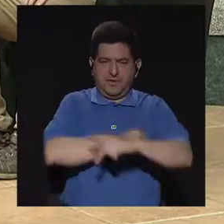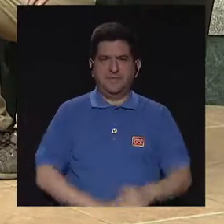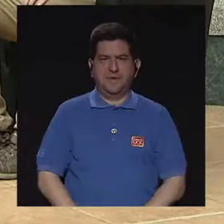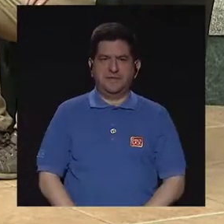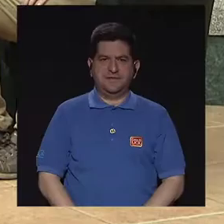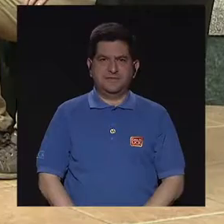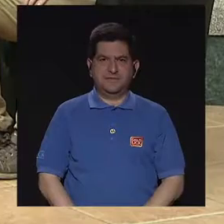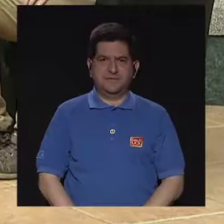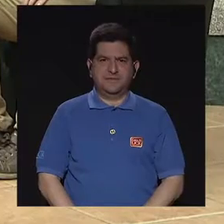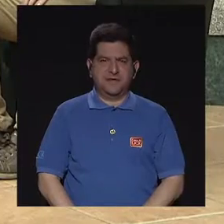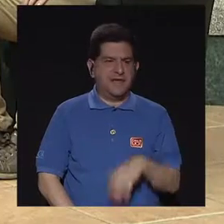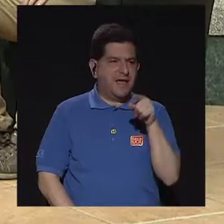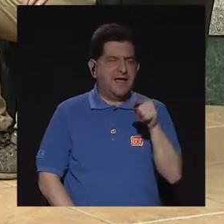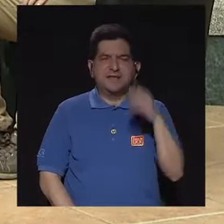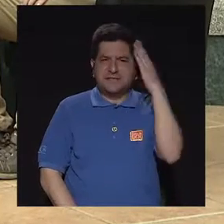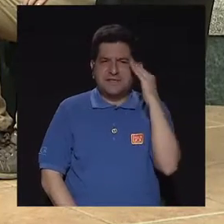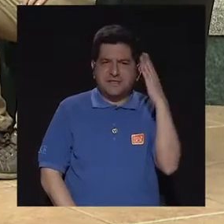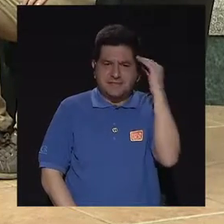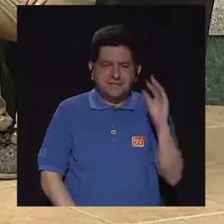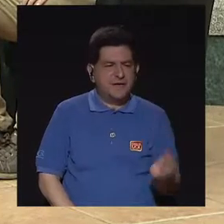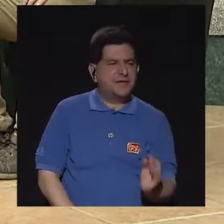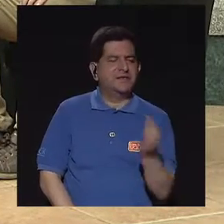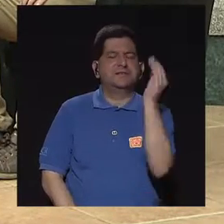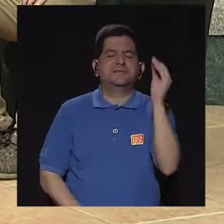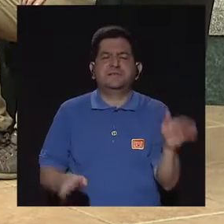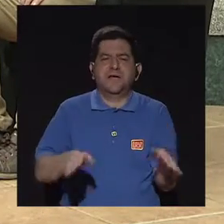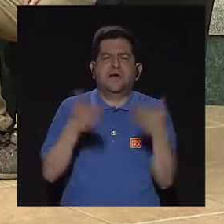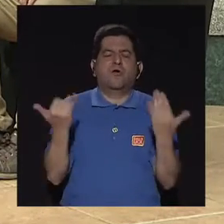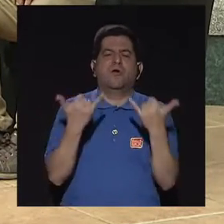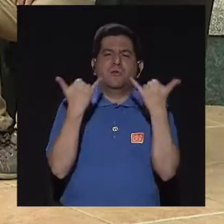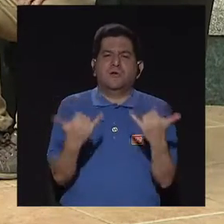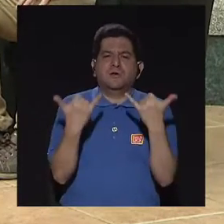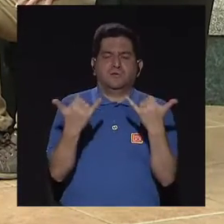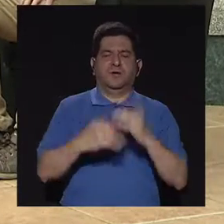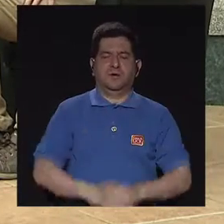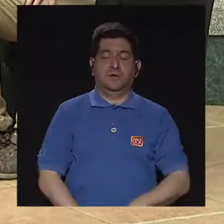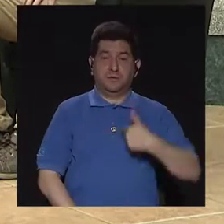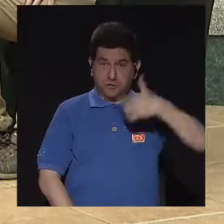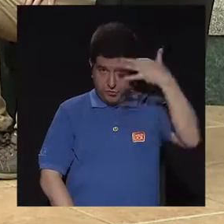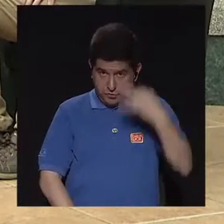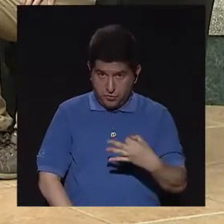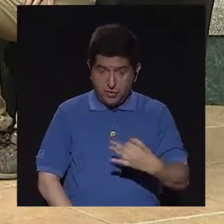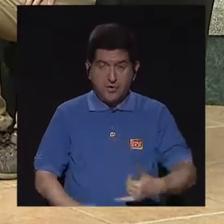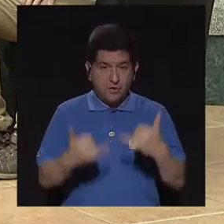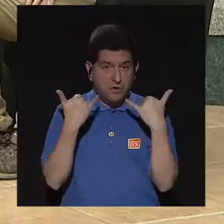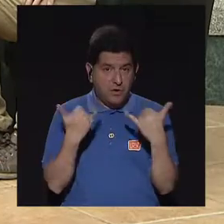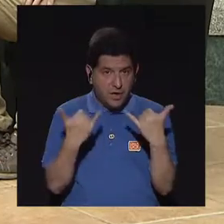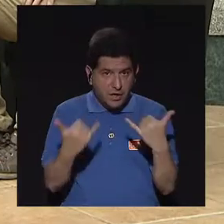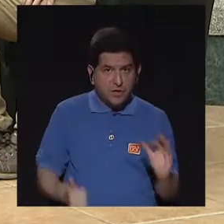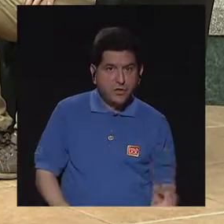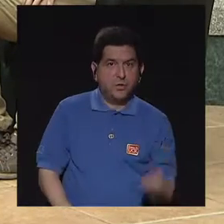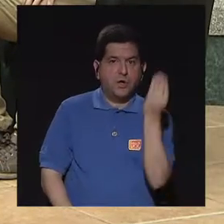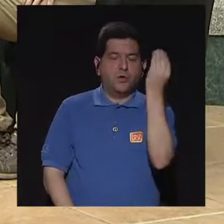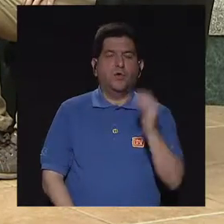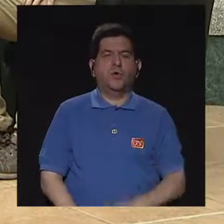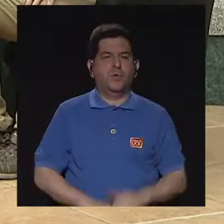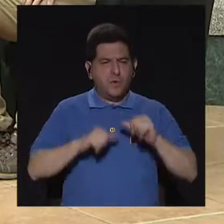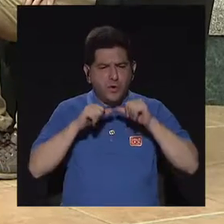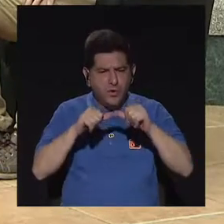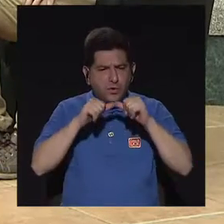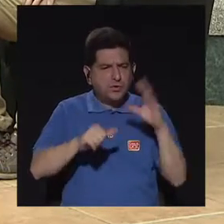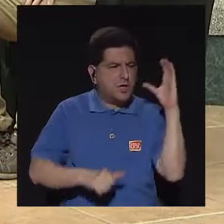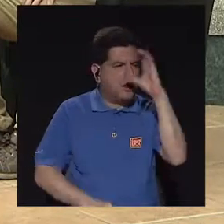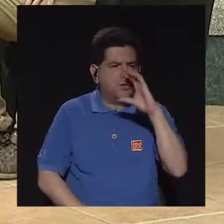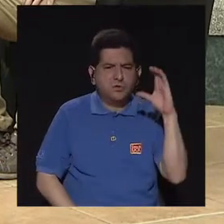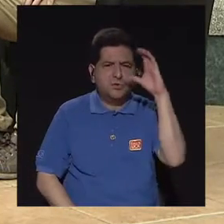¿Cómo se vive la juventud? ¿Cómo se vive este periodo? Bueno, yo considero que actualmente los jóvenes estamos en una